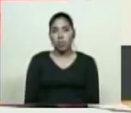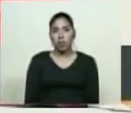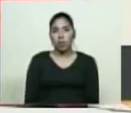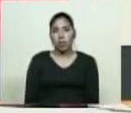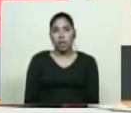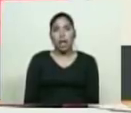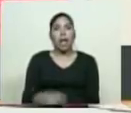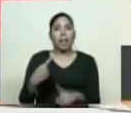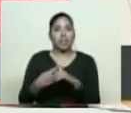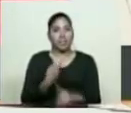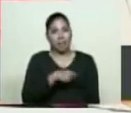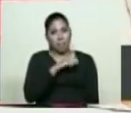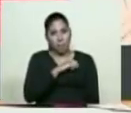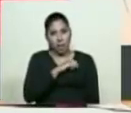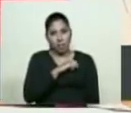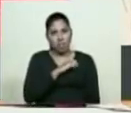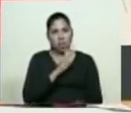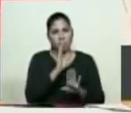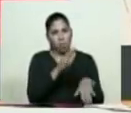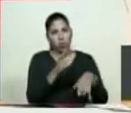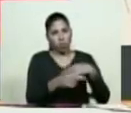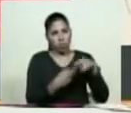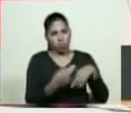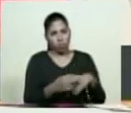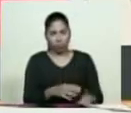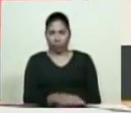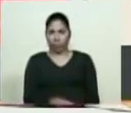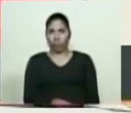favor de la revolución. De la revolución Zapatero.